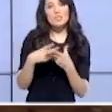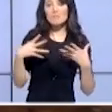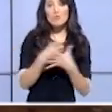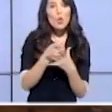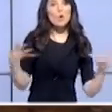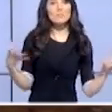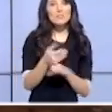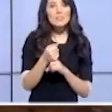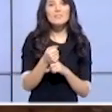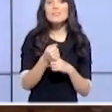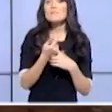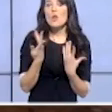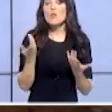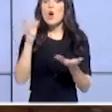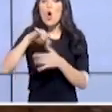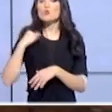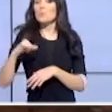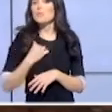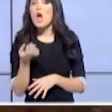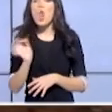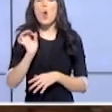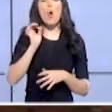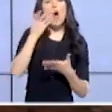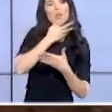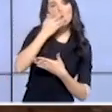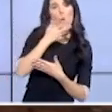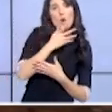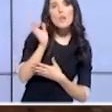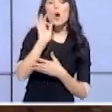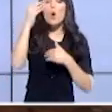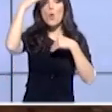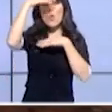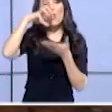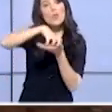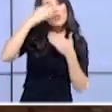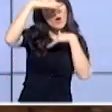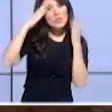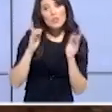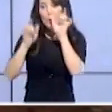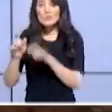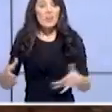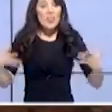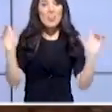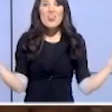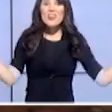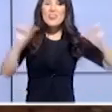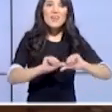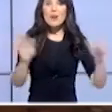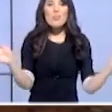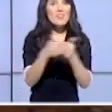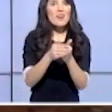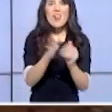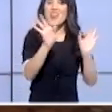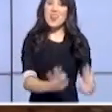servicios sociales sin cerrar ni un solo hospital ni una escuela pública ni un centro de atención para las personas que más